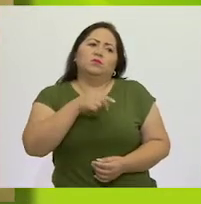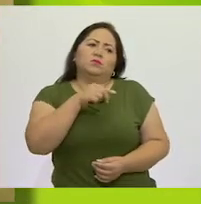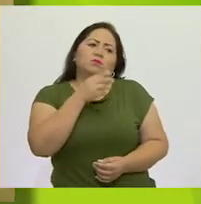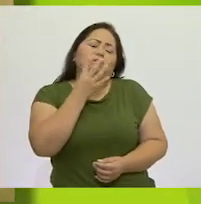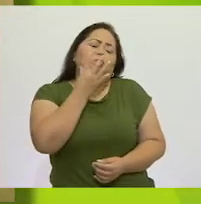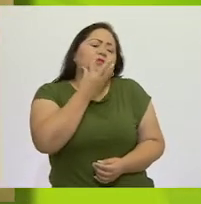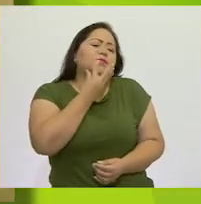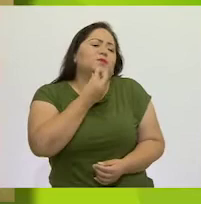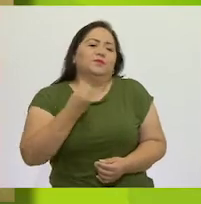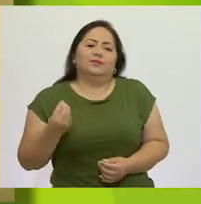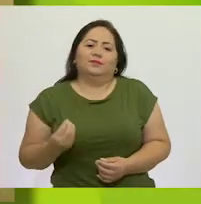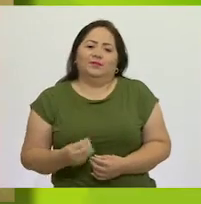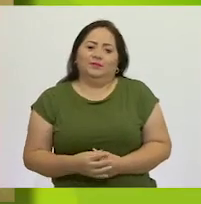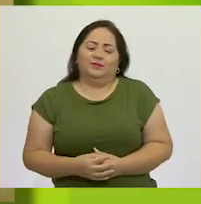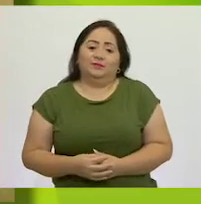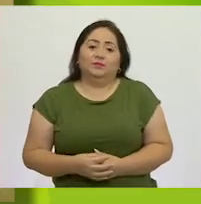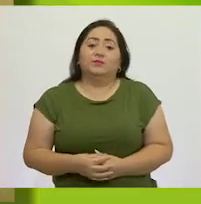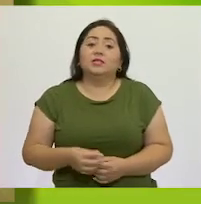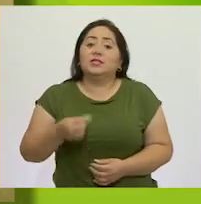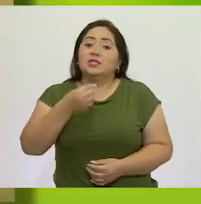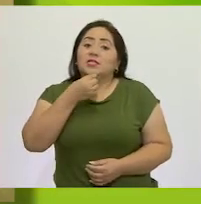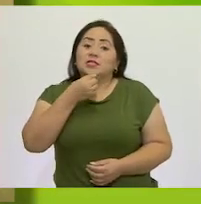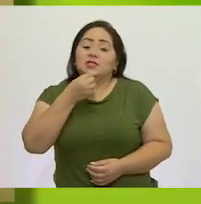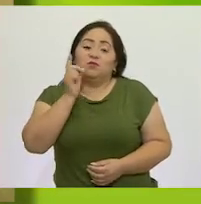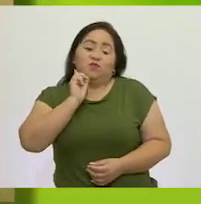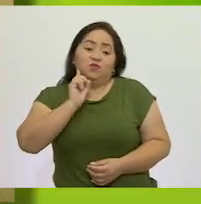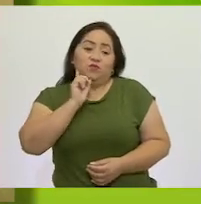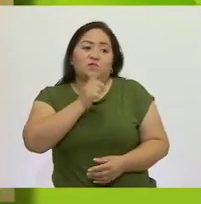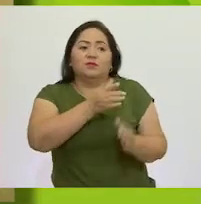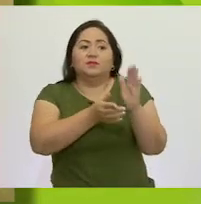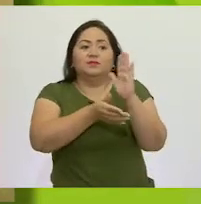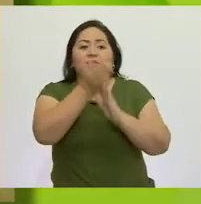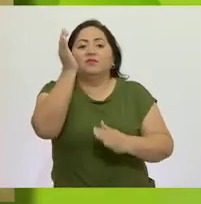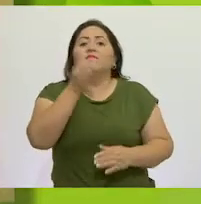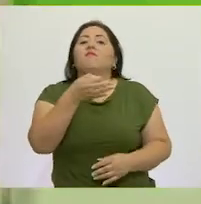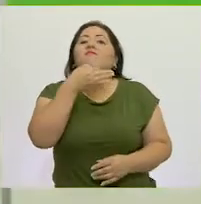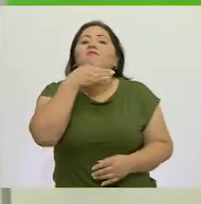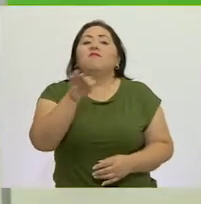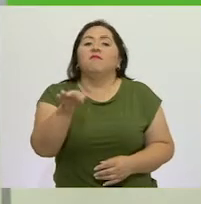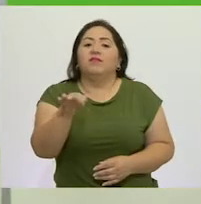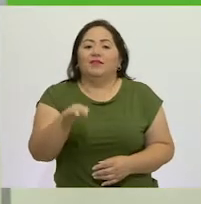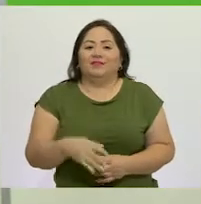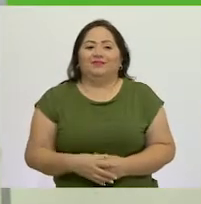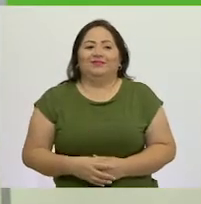bonita. La niña que va a la fiesta.